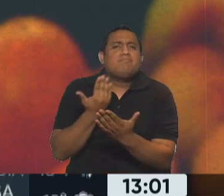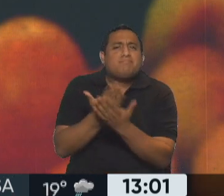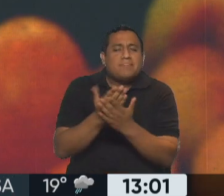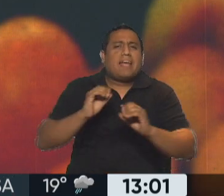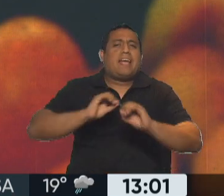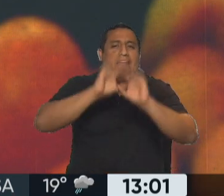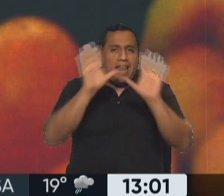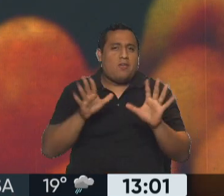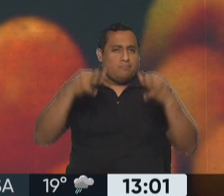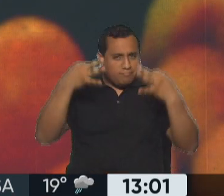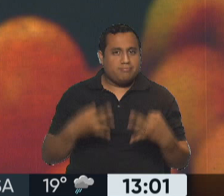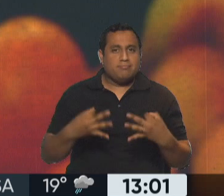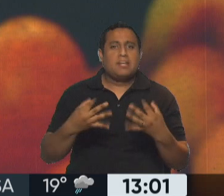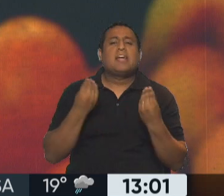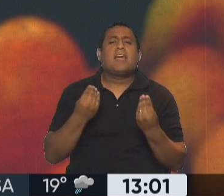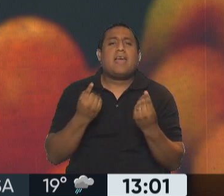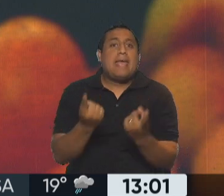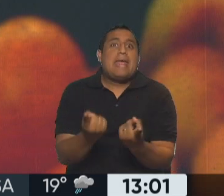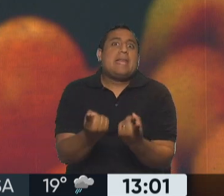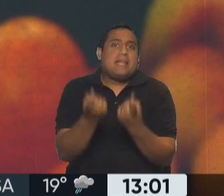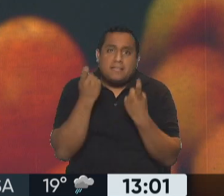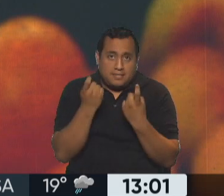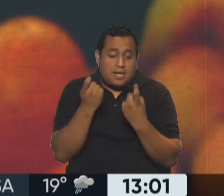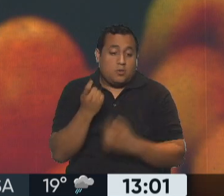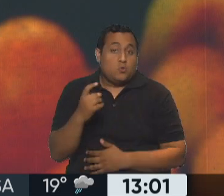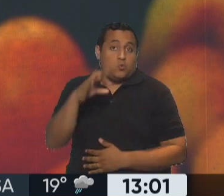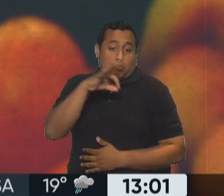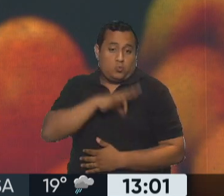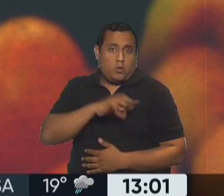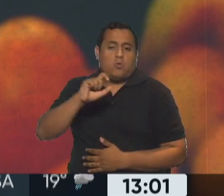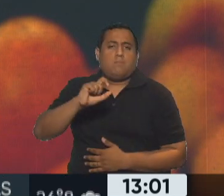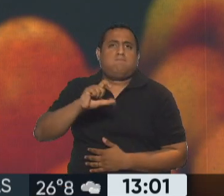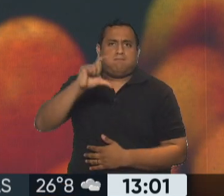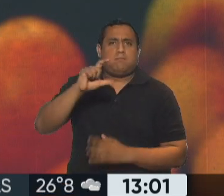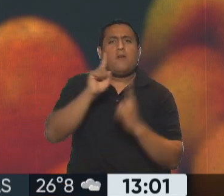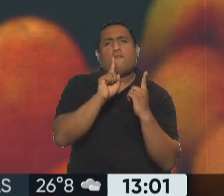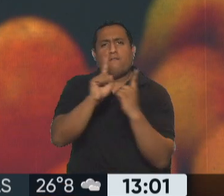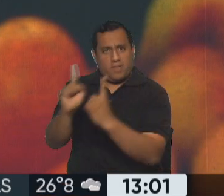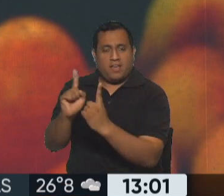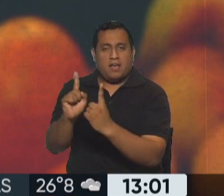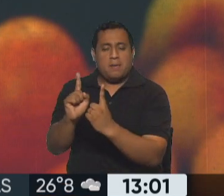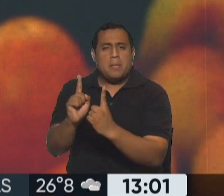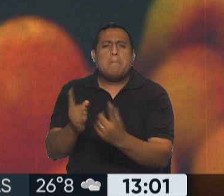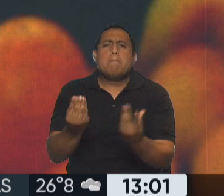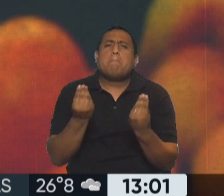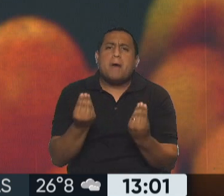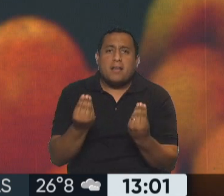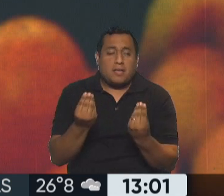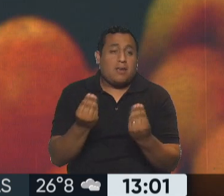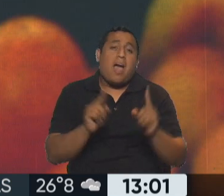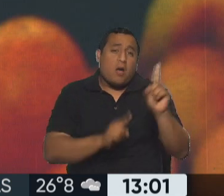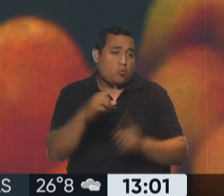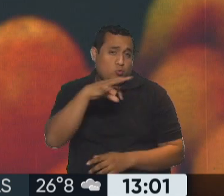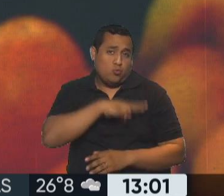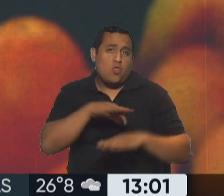claro, muy concreto, que es la necesidad de aplicar una suma fija fundamentalmente para subir aquellos salarios básicos